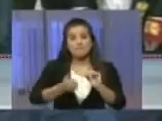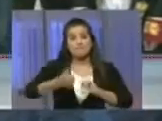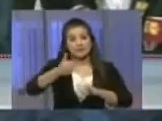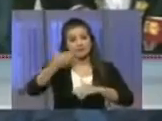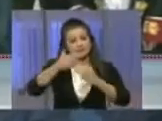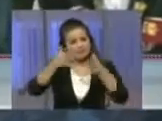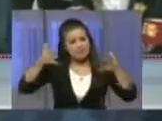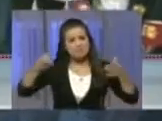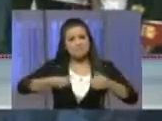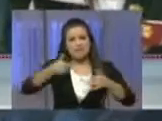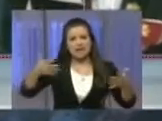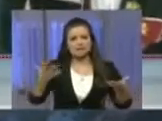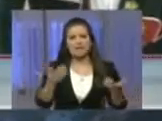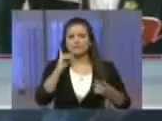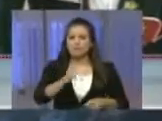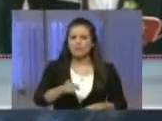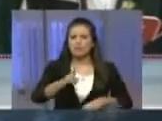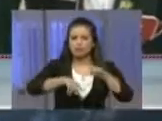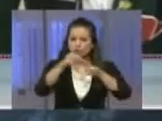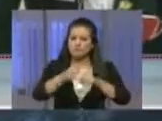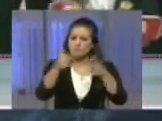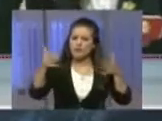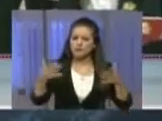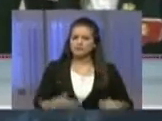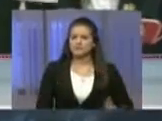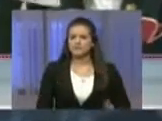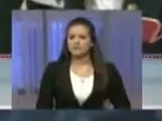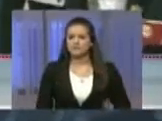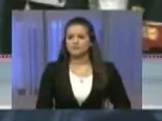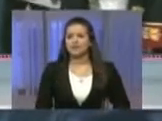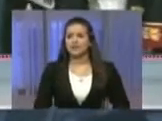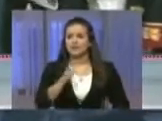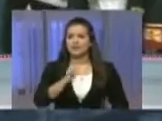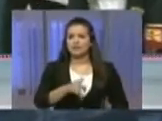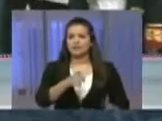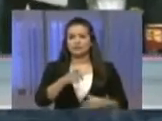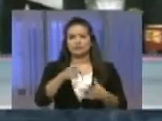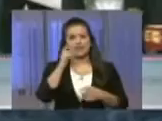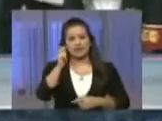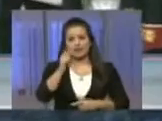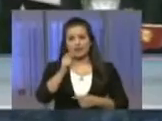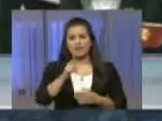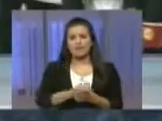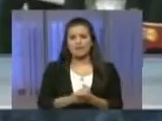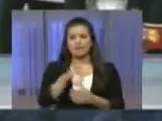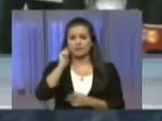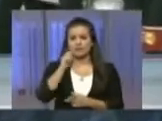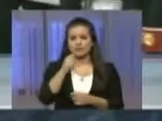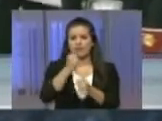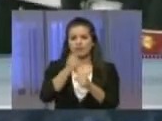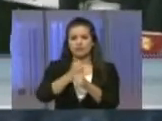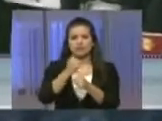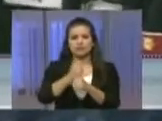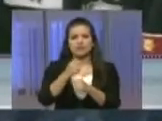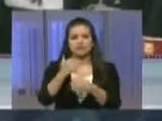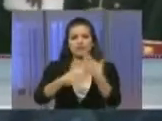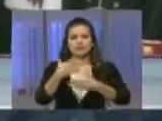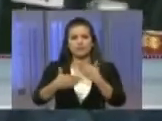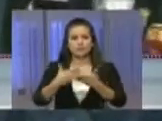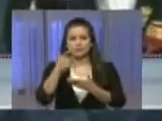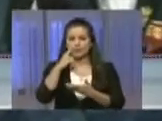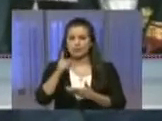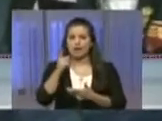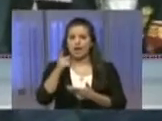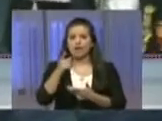que ir por más tenemos que construir más Esa es la gran tarea compañero Jorge Arriaza antes de darle el paso a aristóbulo Yo